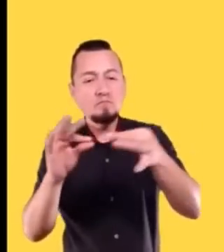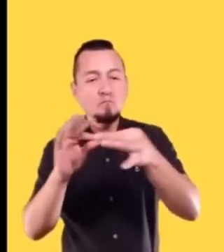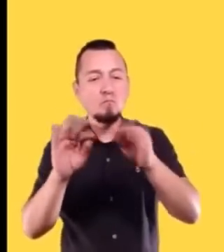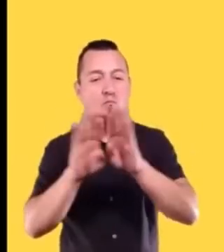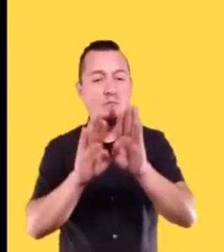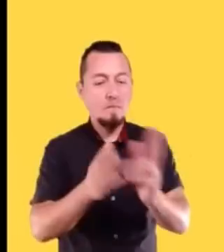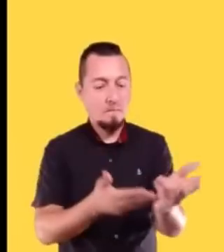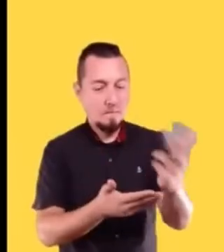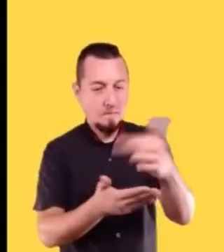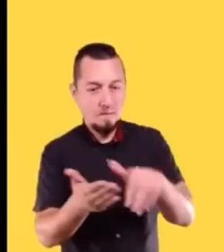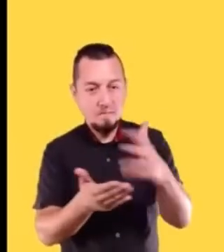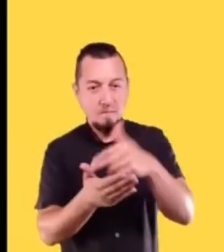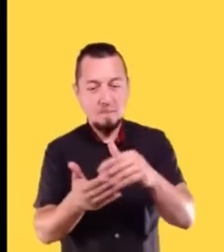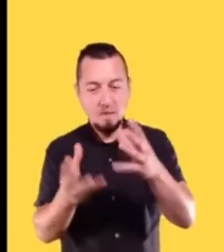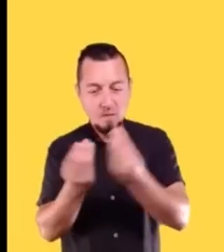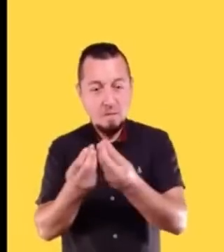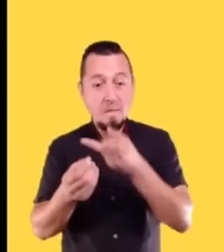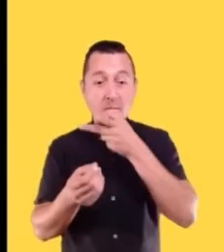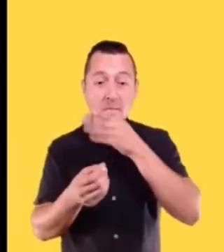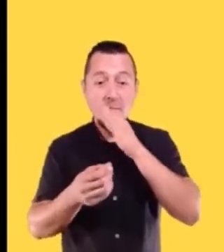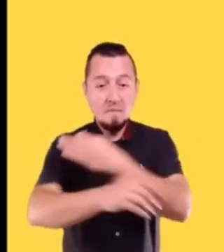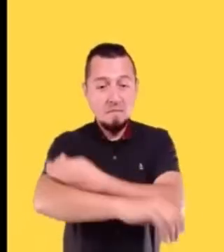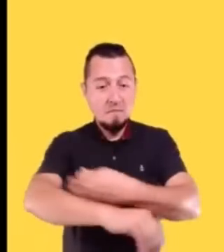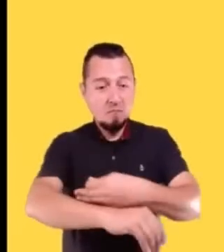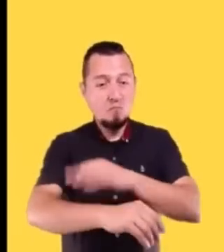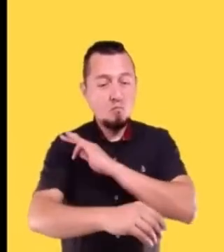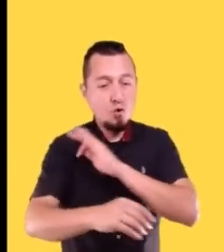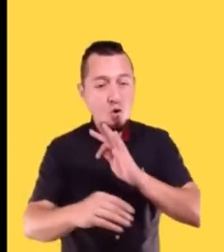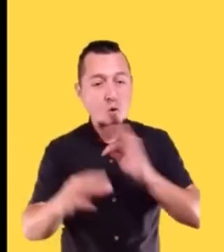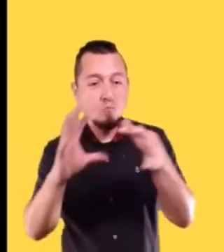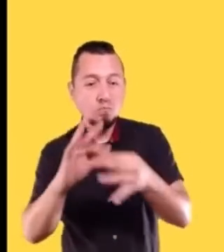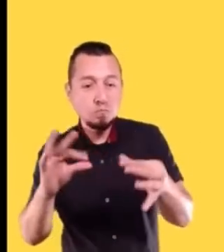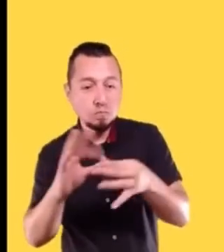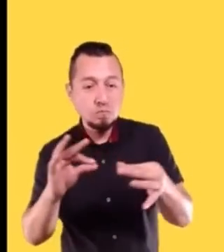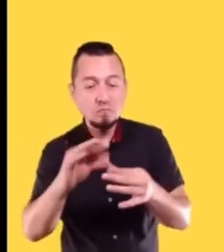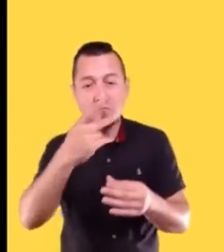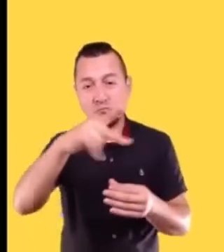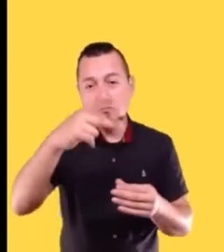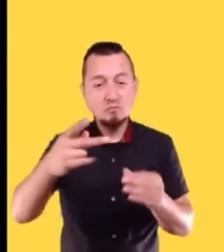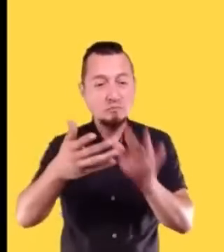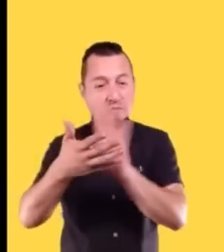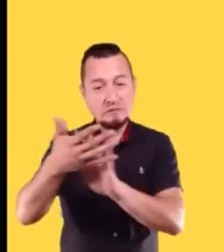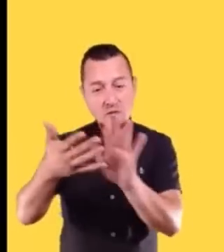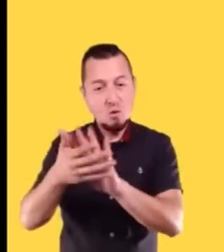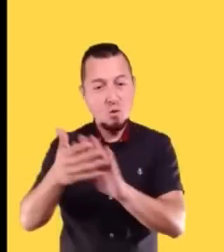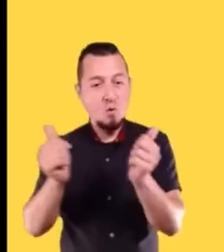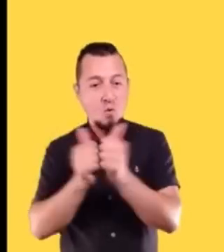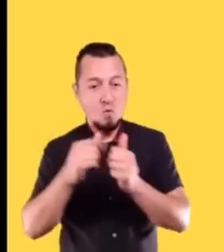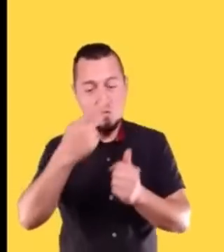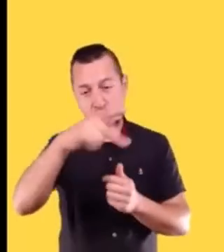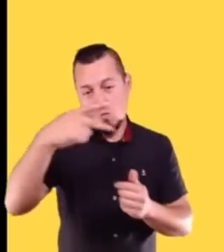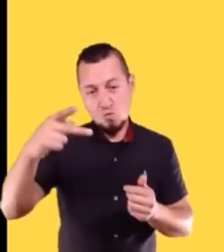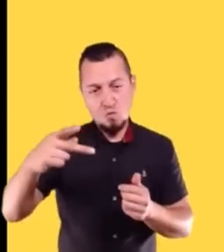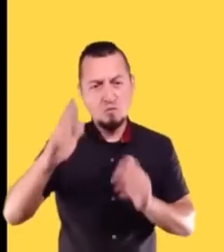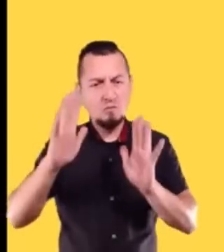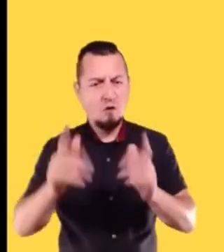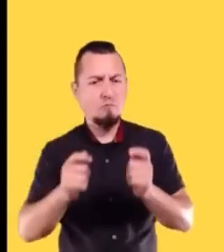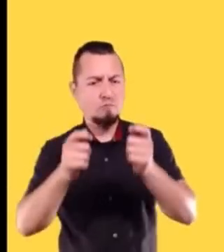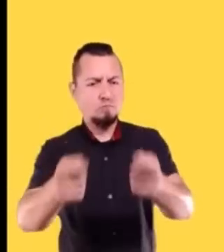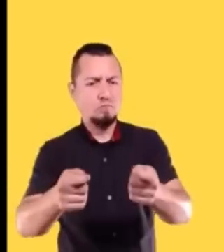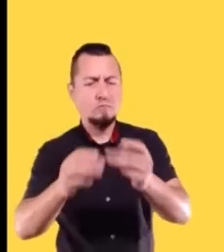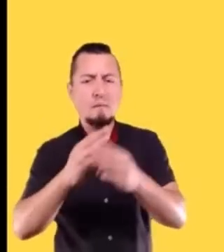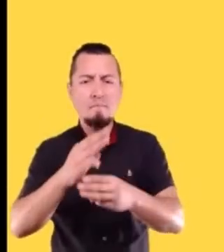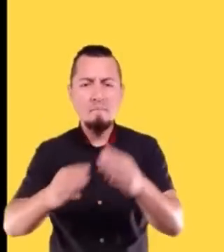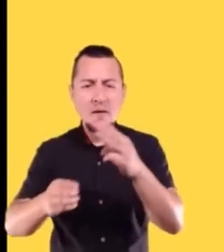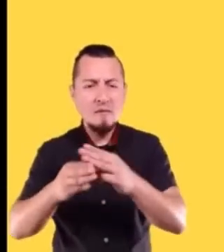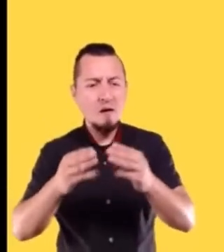de familia, él puede ensayar el tema de la lectoescritura con sus hijos. Hemos entregado a las escuelas materiales didácticos